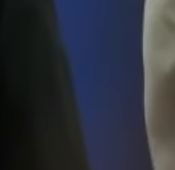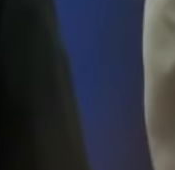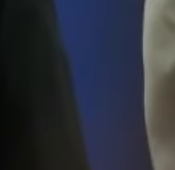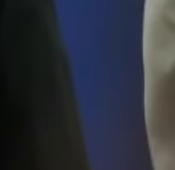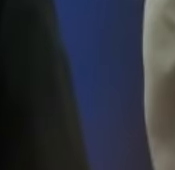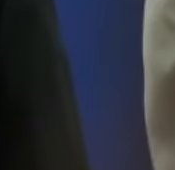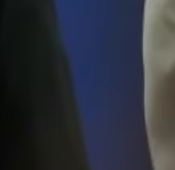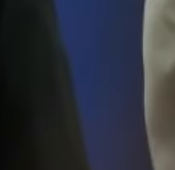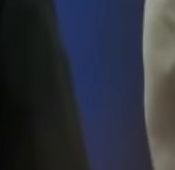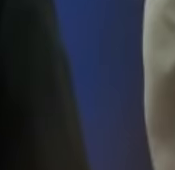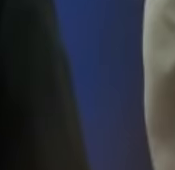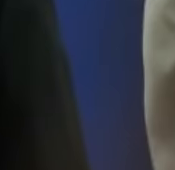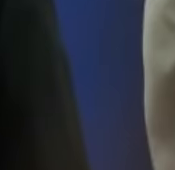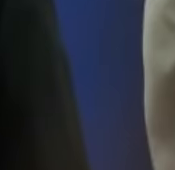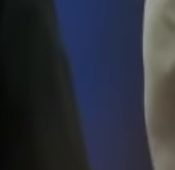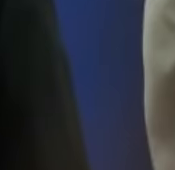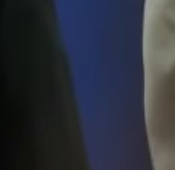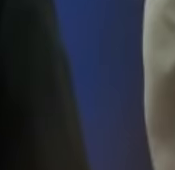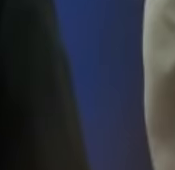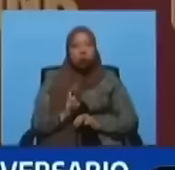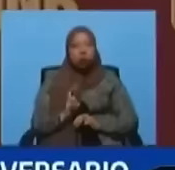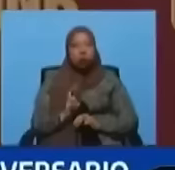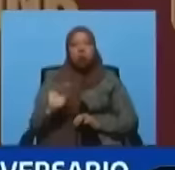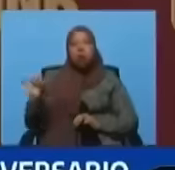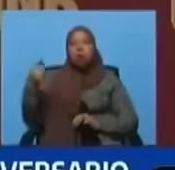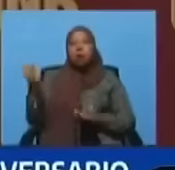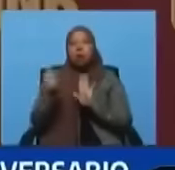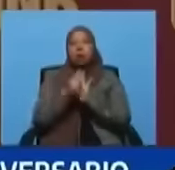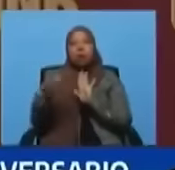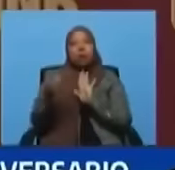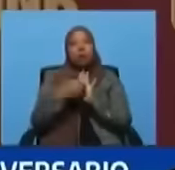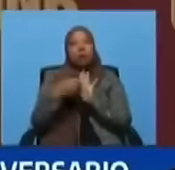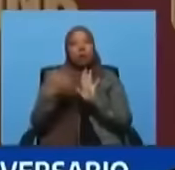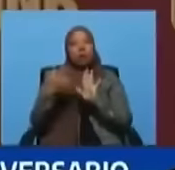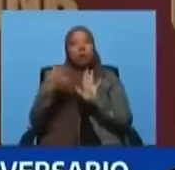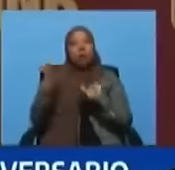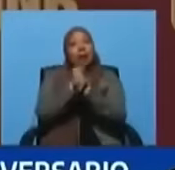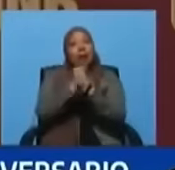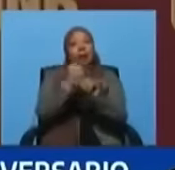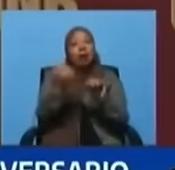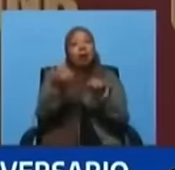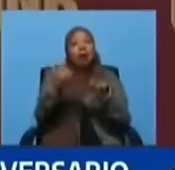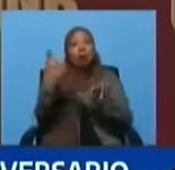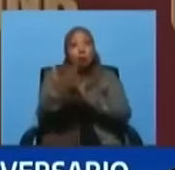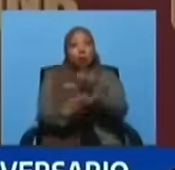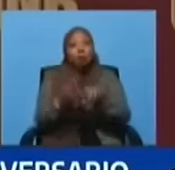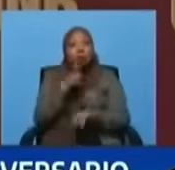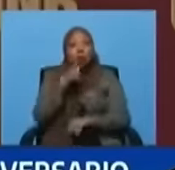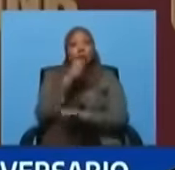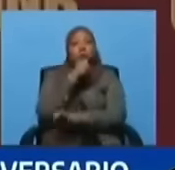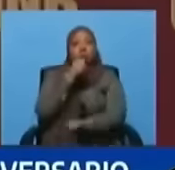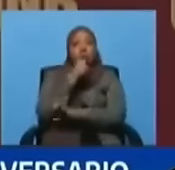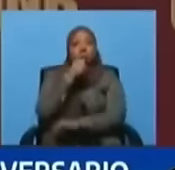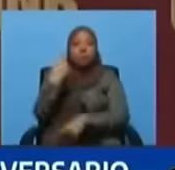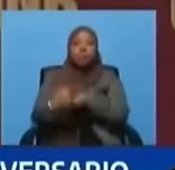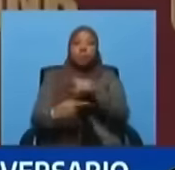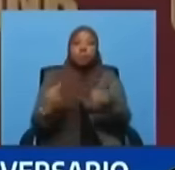declaraciones por parte del presidente Panamá en torno a bueno si Nicolás Maduro se lo llevan verdad asilado ahí para